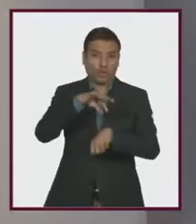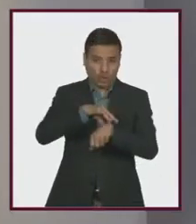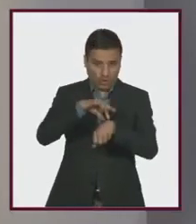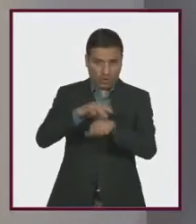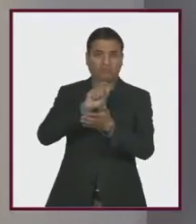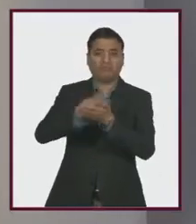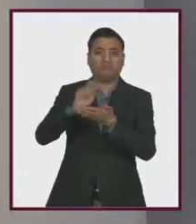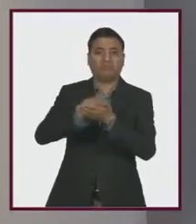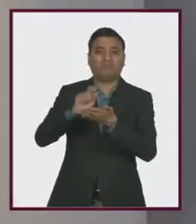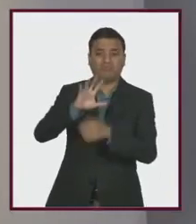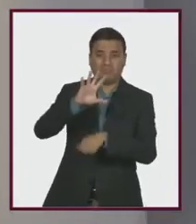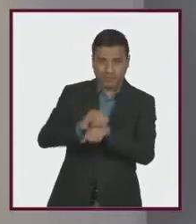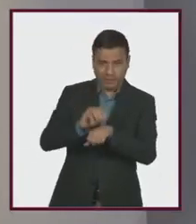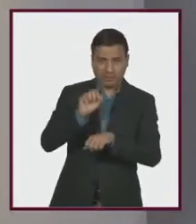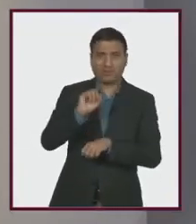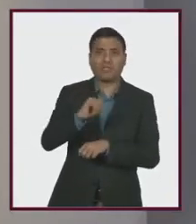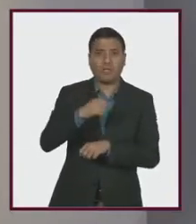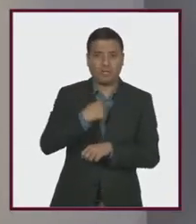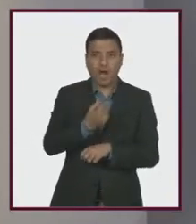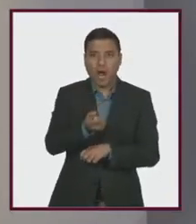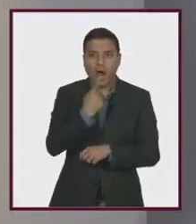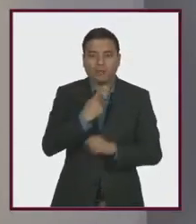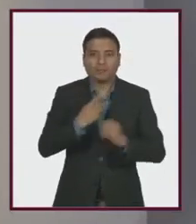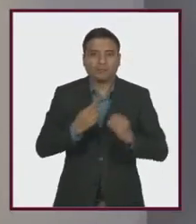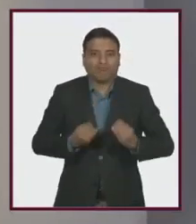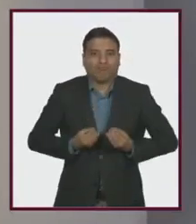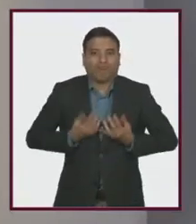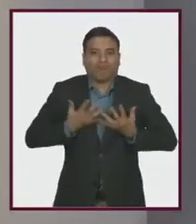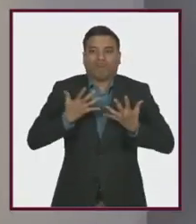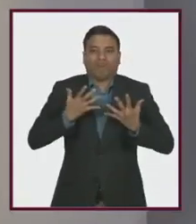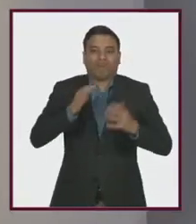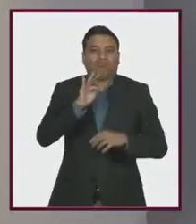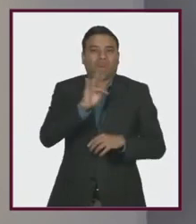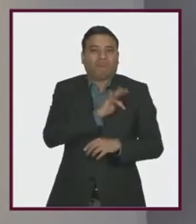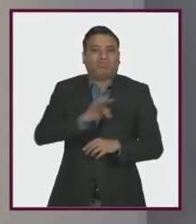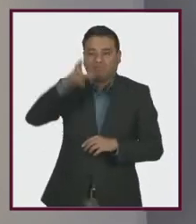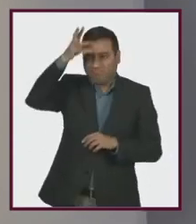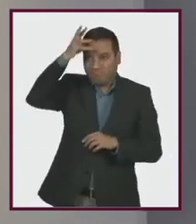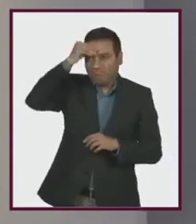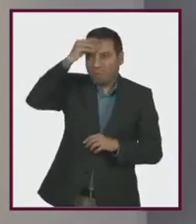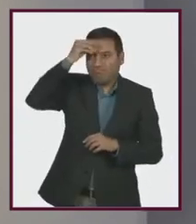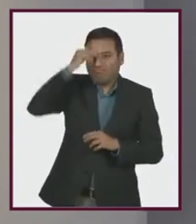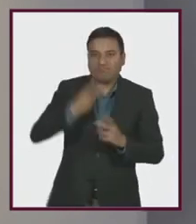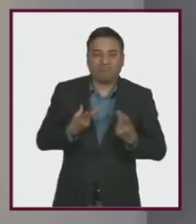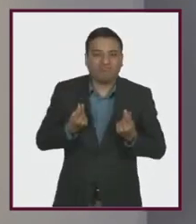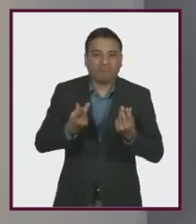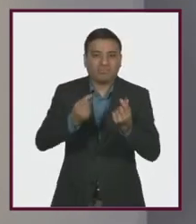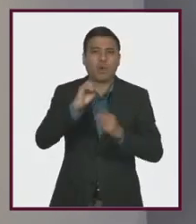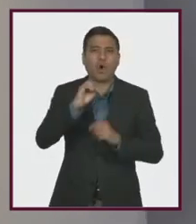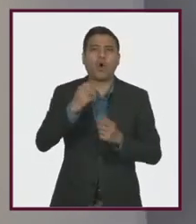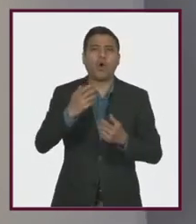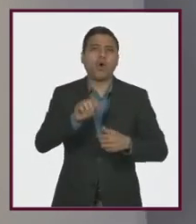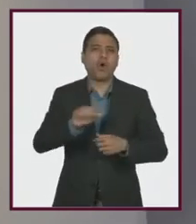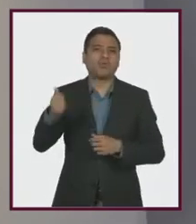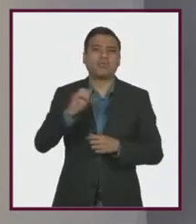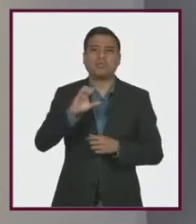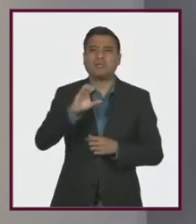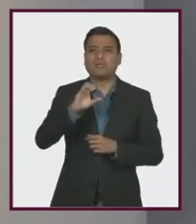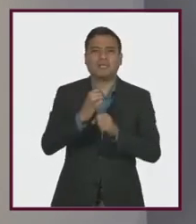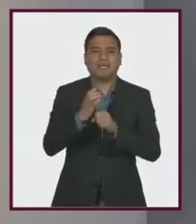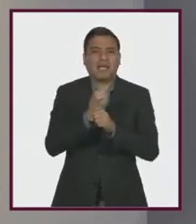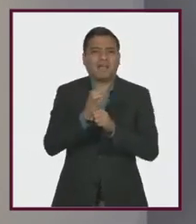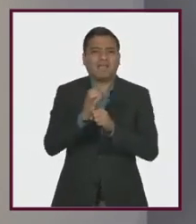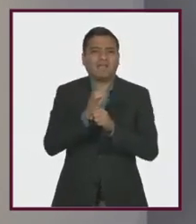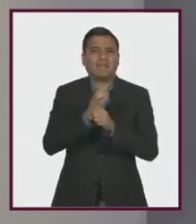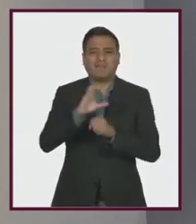que hacen es darnos mucha más activación para poder aprender, hasta otras sustancias como la cafeína, que